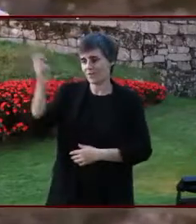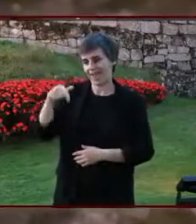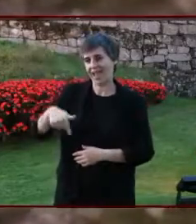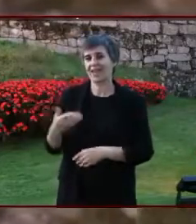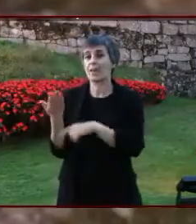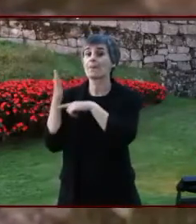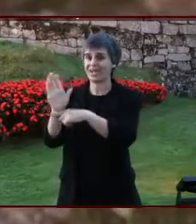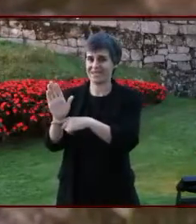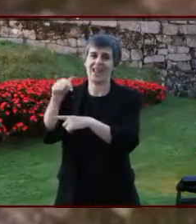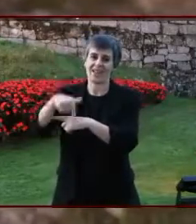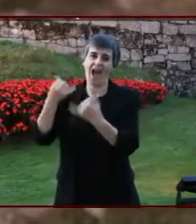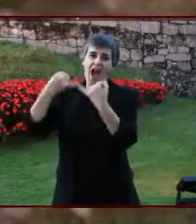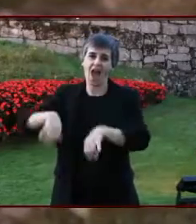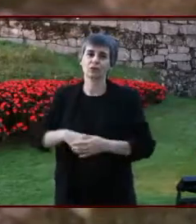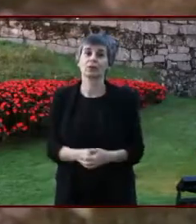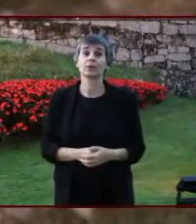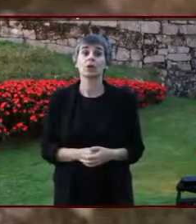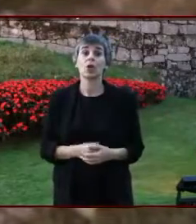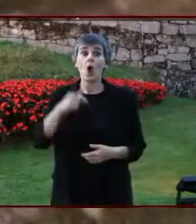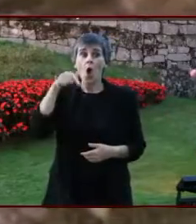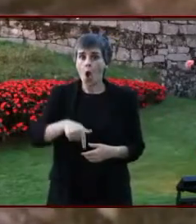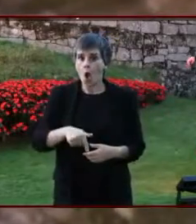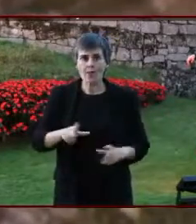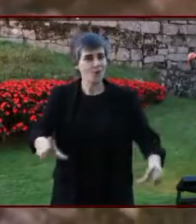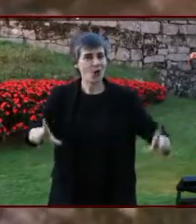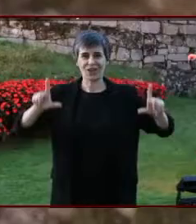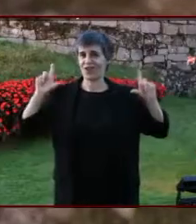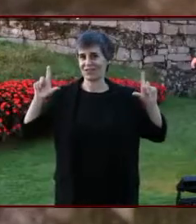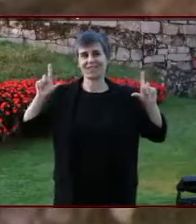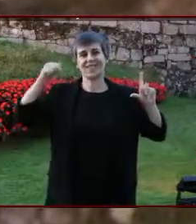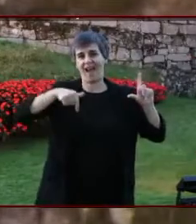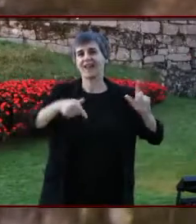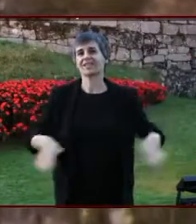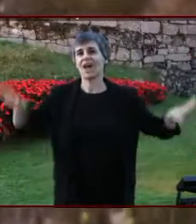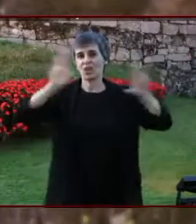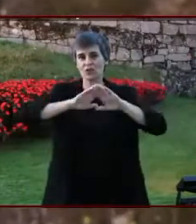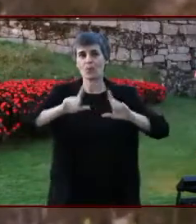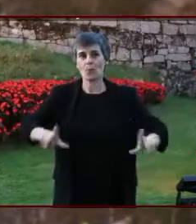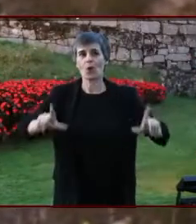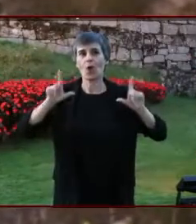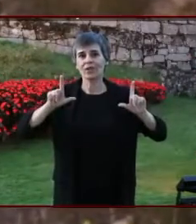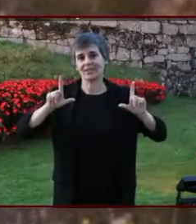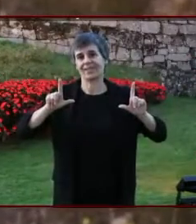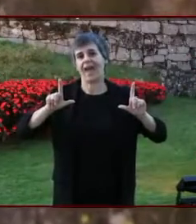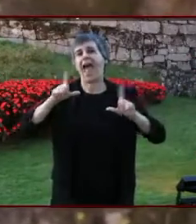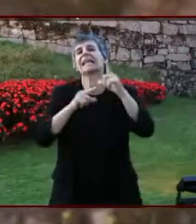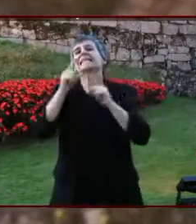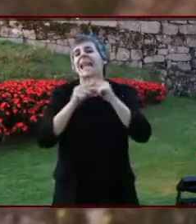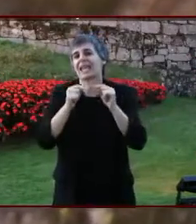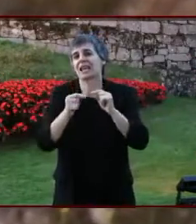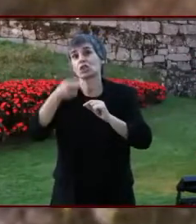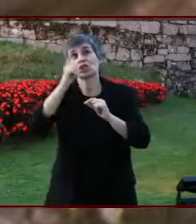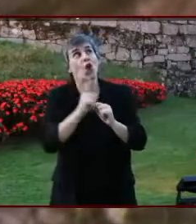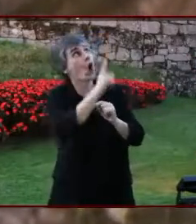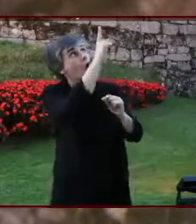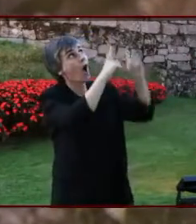acto. E hoxe as estrelas da noite non solamente van a ser as que luzan neste